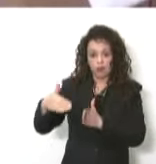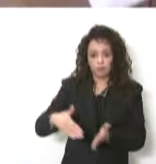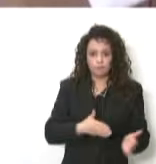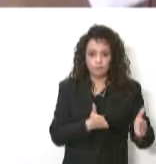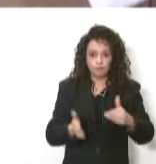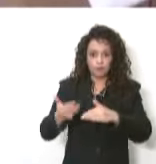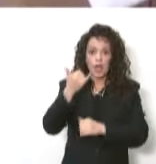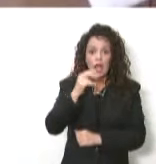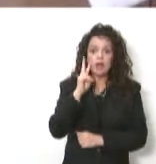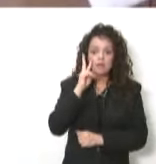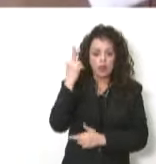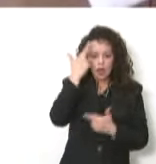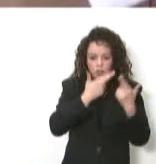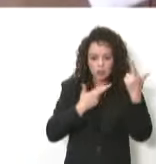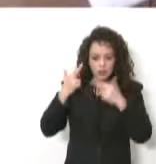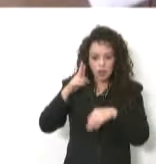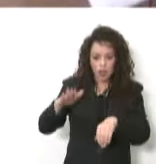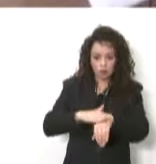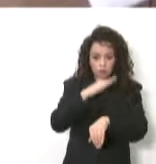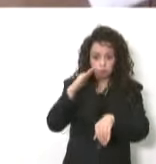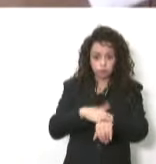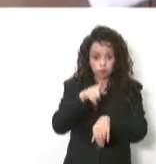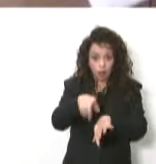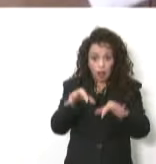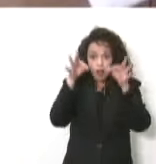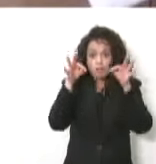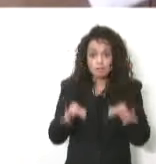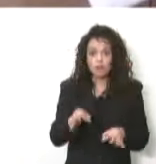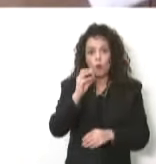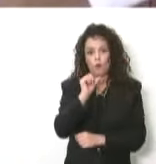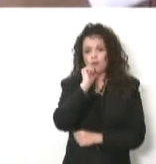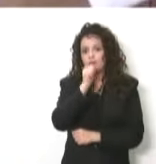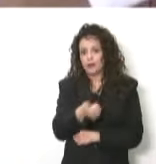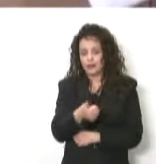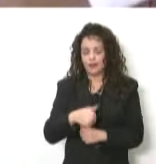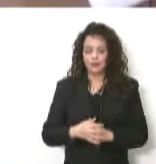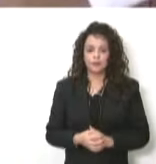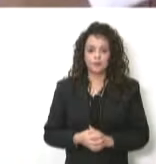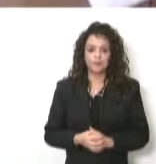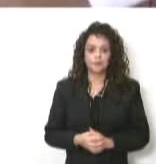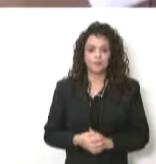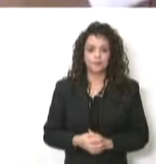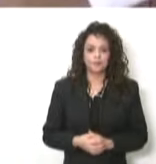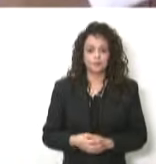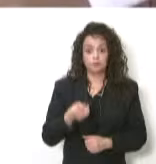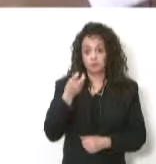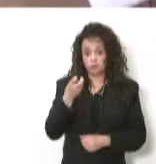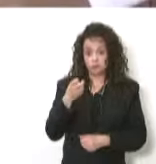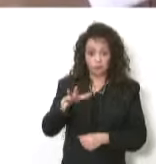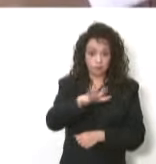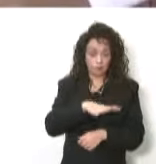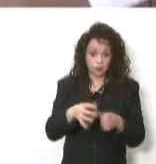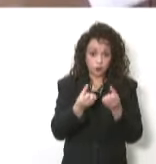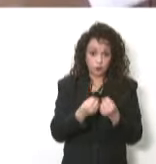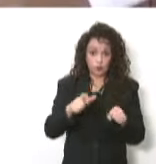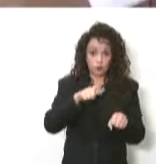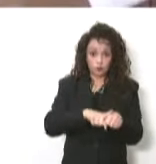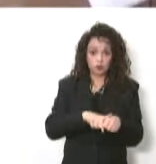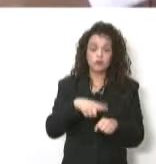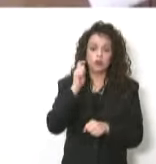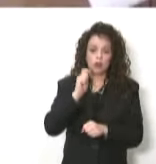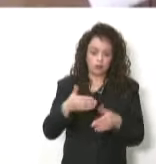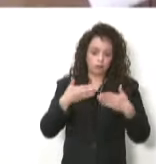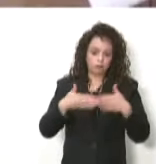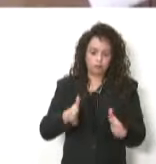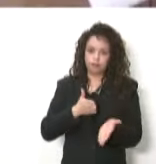el alcance y la efectividad de las mismas. De esta manera queda evidenciada la utilidad social del derecho de acceso a la